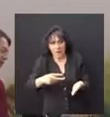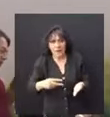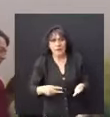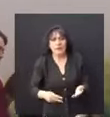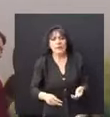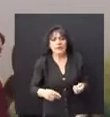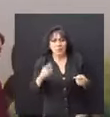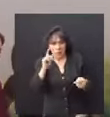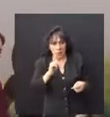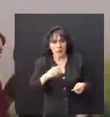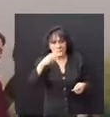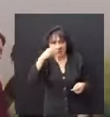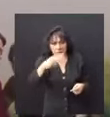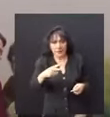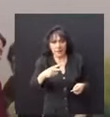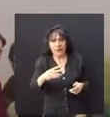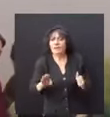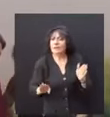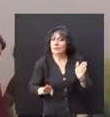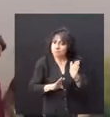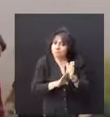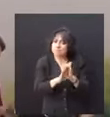familias. Pero además,